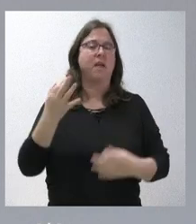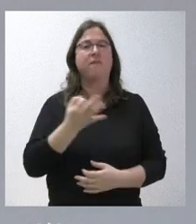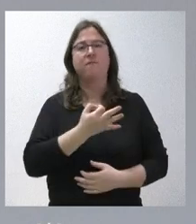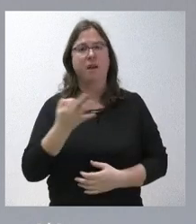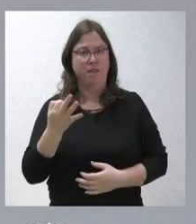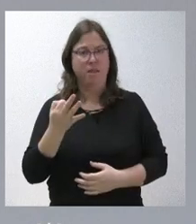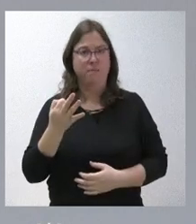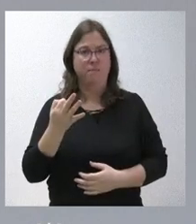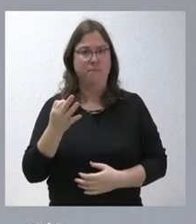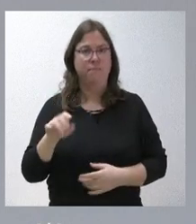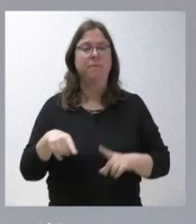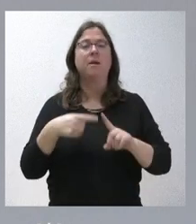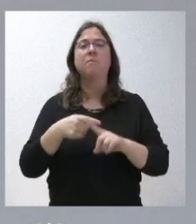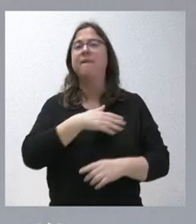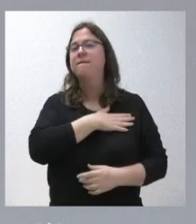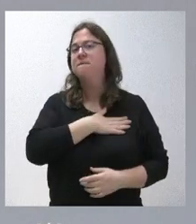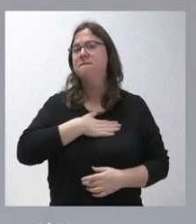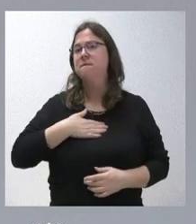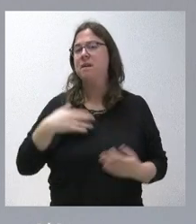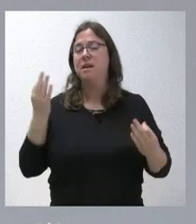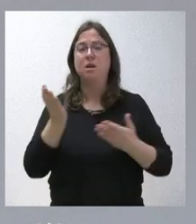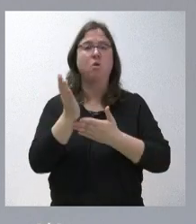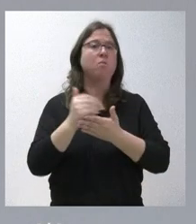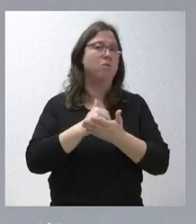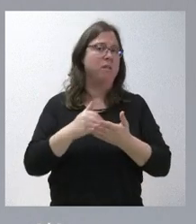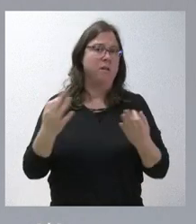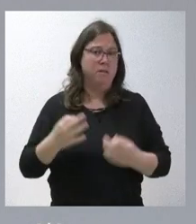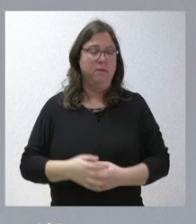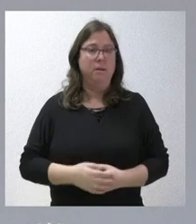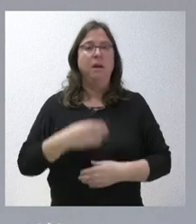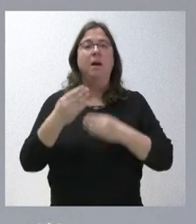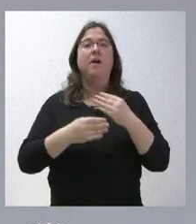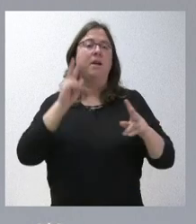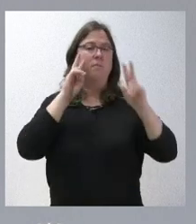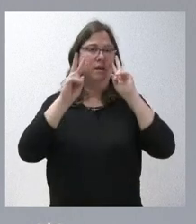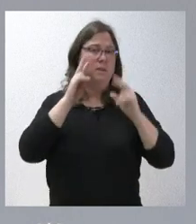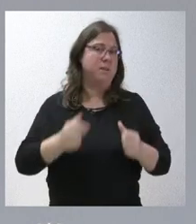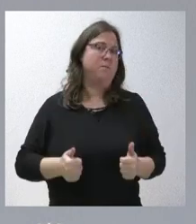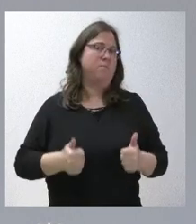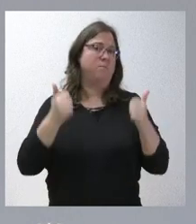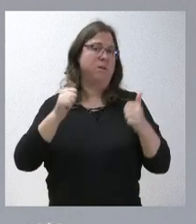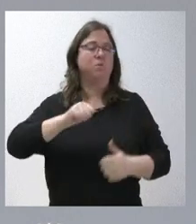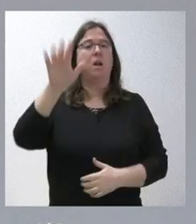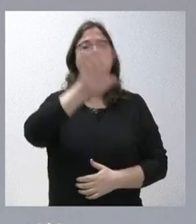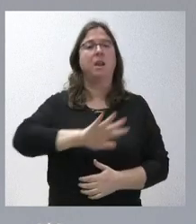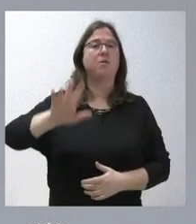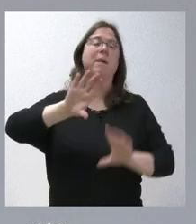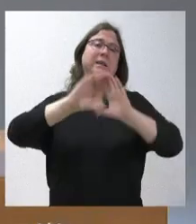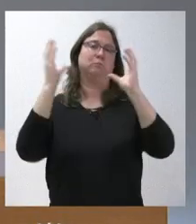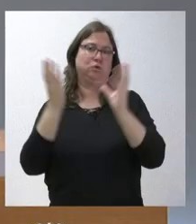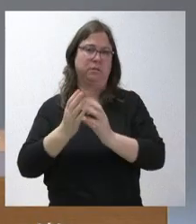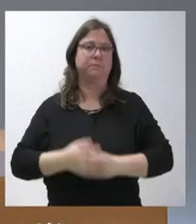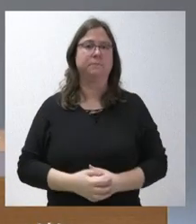y y y lo que pretende la comunidad Autónoma como tal haces más visible todavía si cabe a nivel nacional e internacional